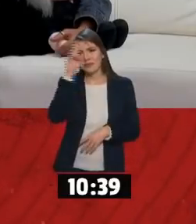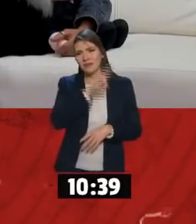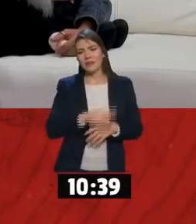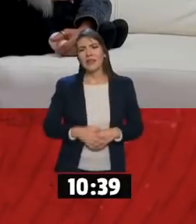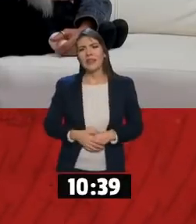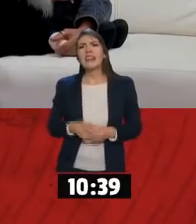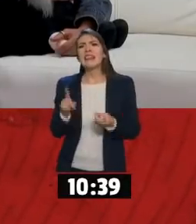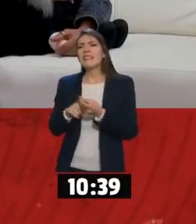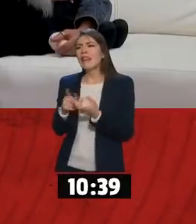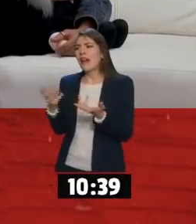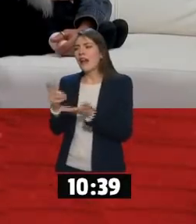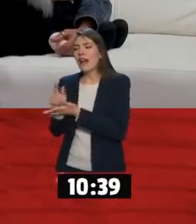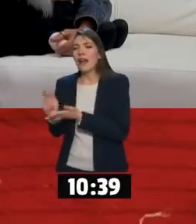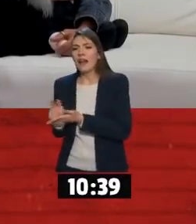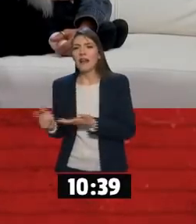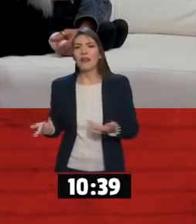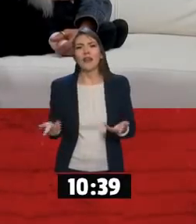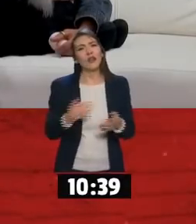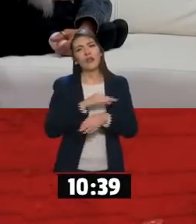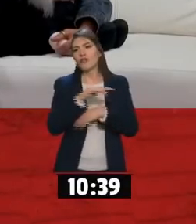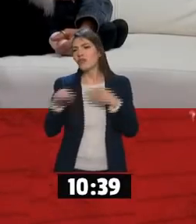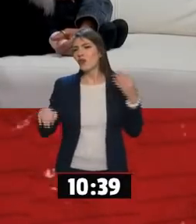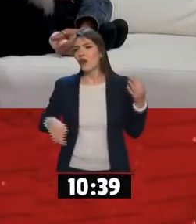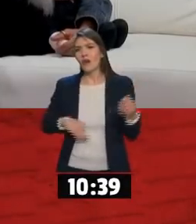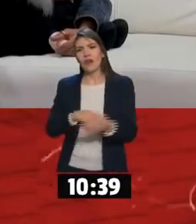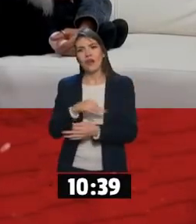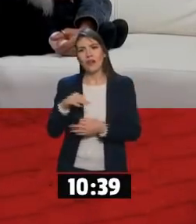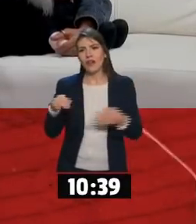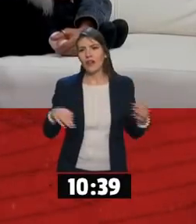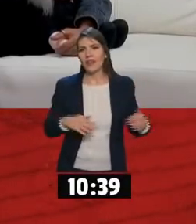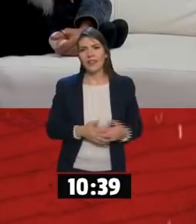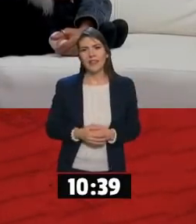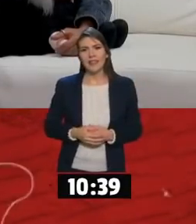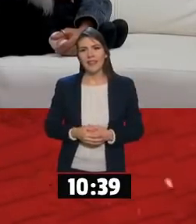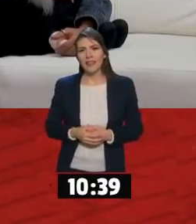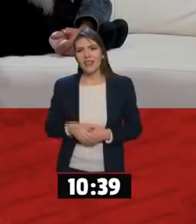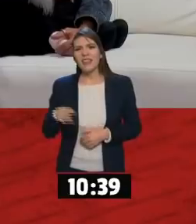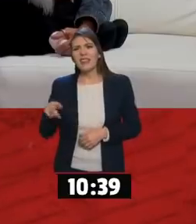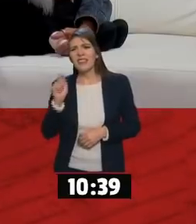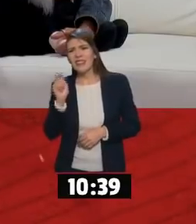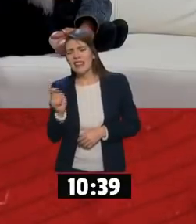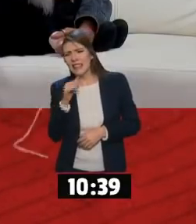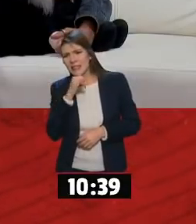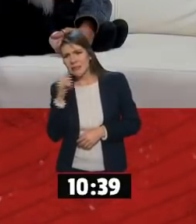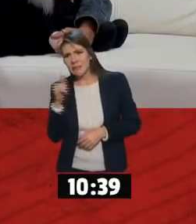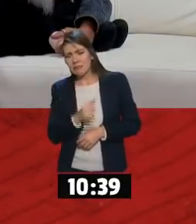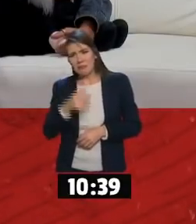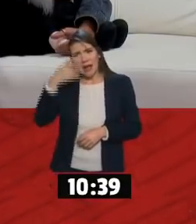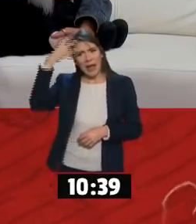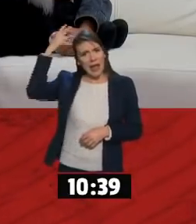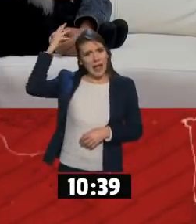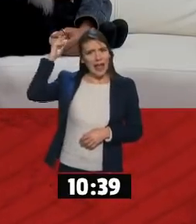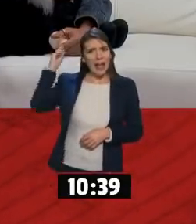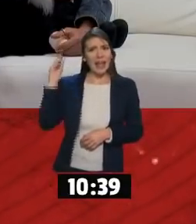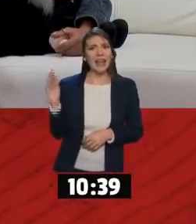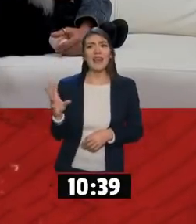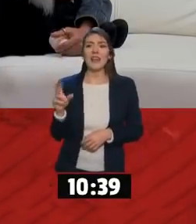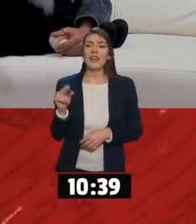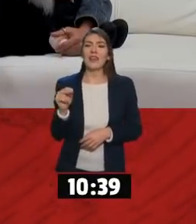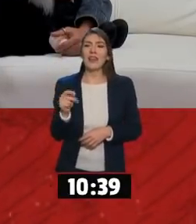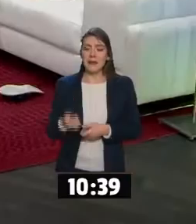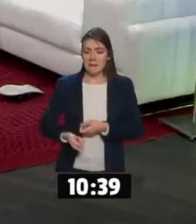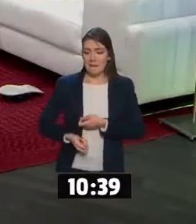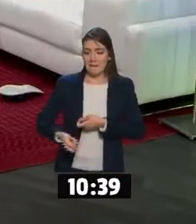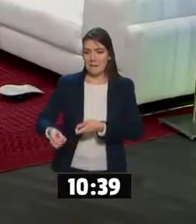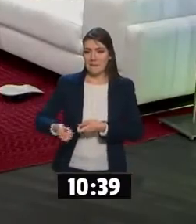todos. Sí. ¿Qué traes, espagueti como pelo? No, es mi Ah. trapeador. Ah, mi trapeador caray. Morir. magnífico.